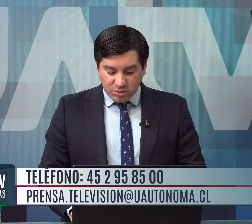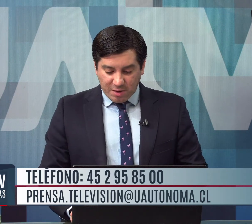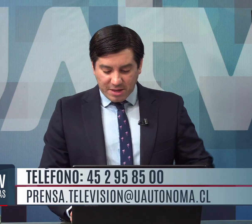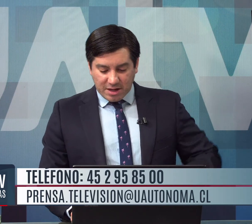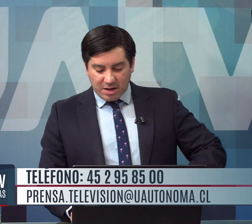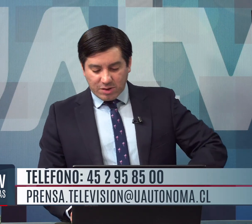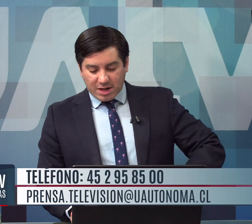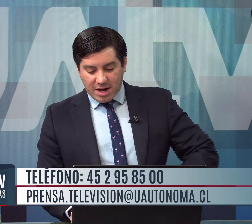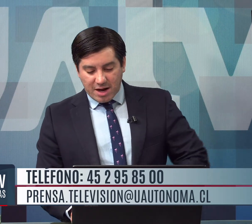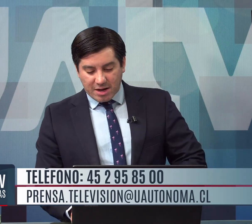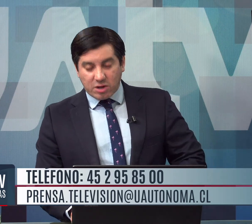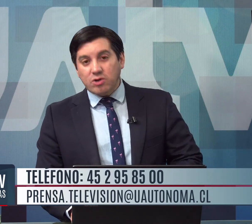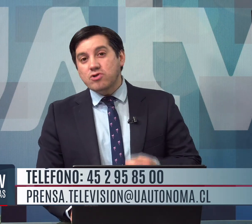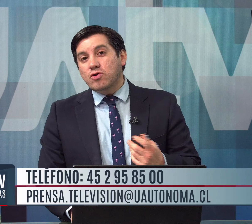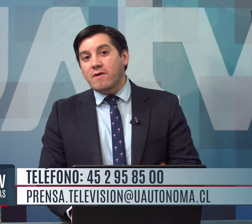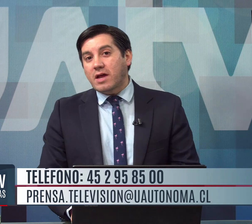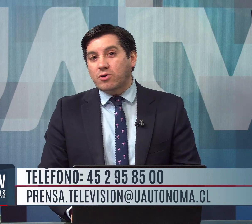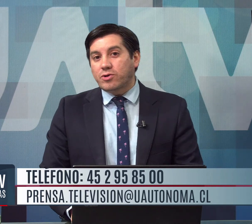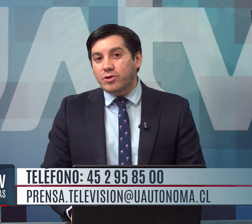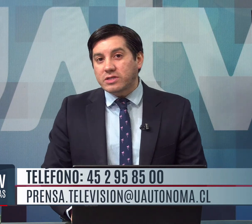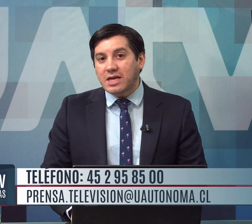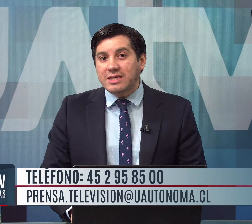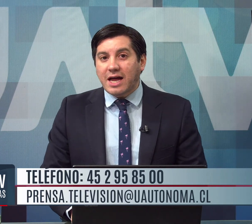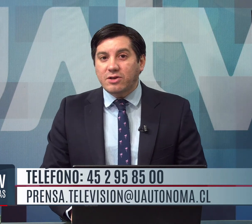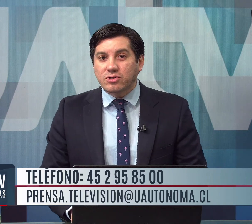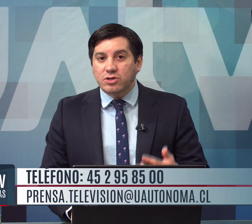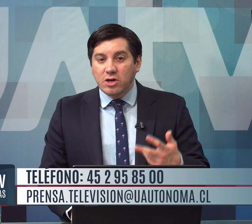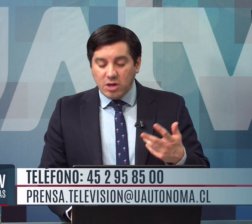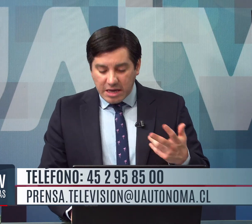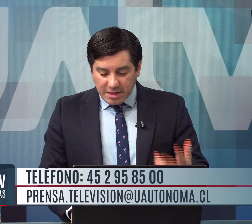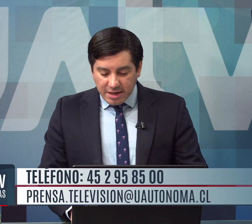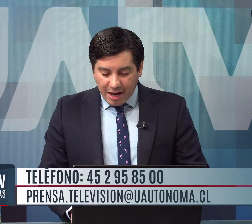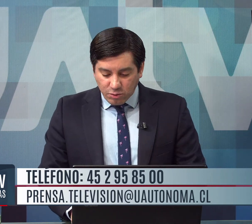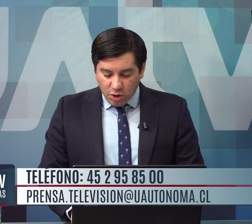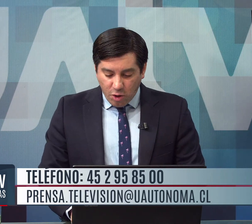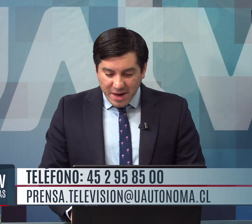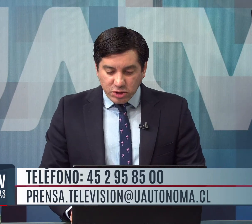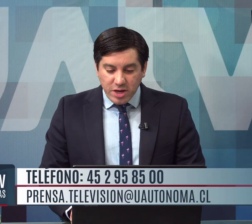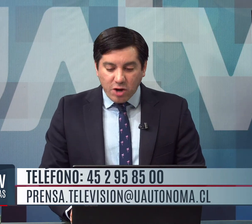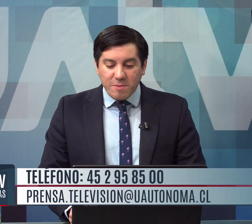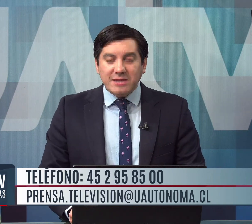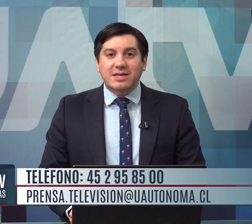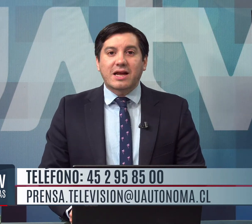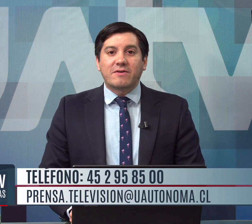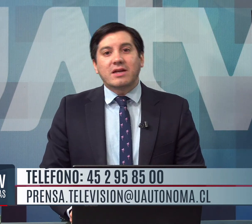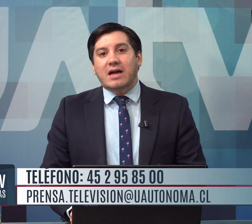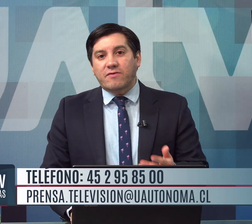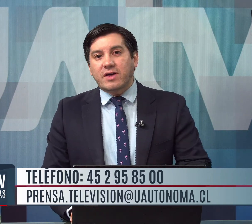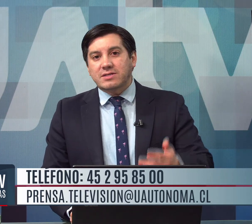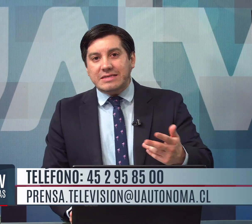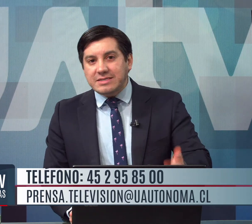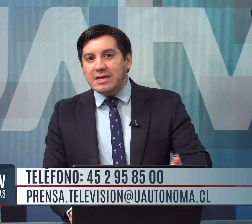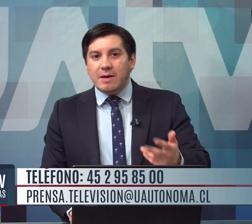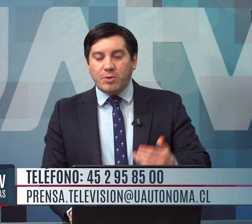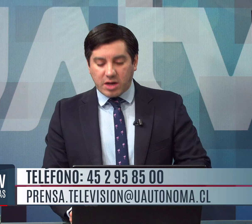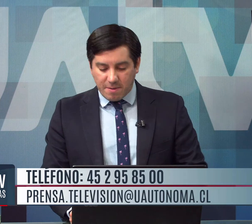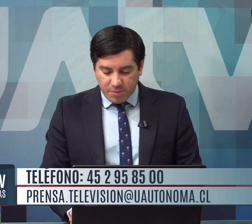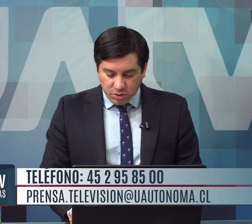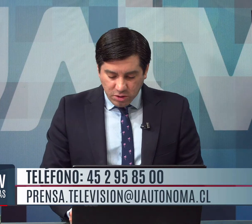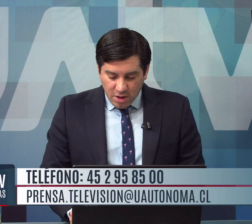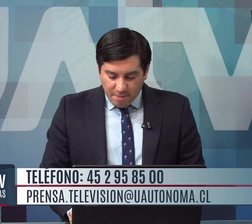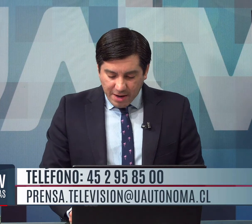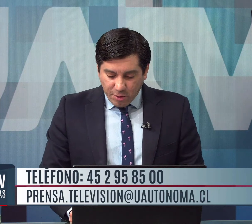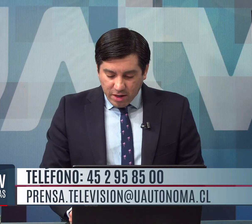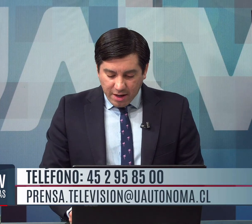etapa 4 justamente en nuestra región. No habrá cordones sanitarios y algunos comercios ya comienzan a abrir cafés, cines,